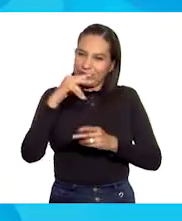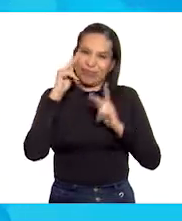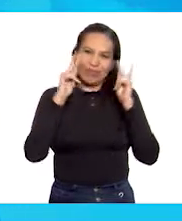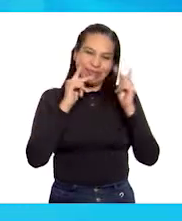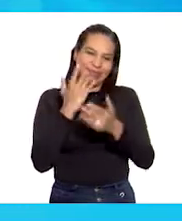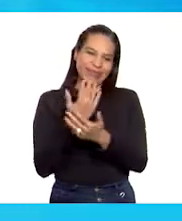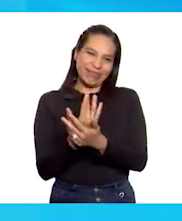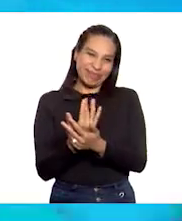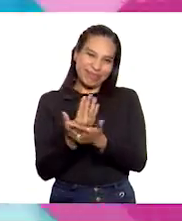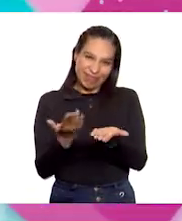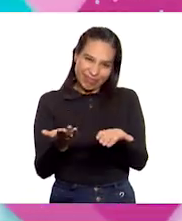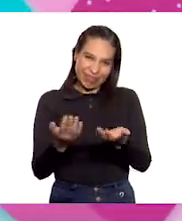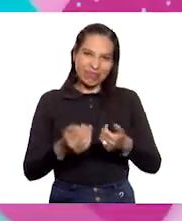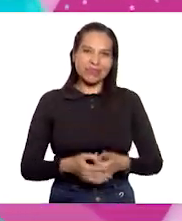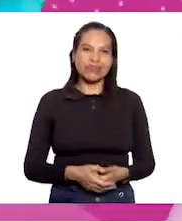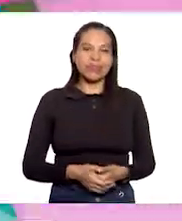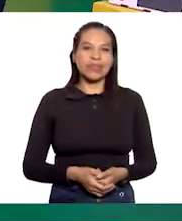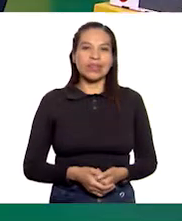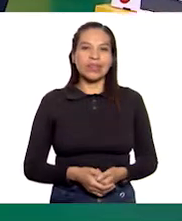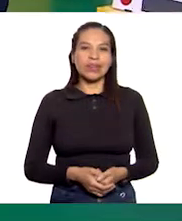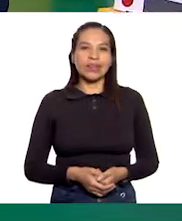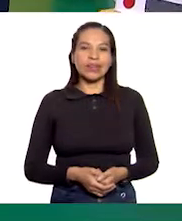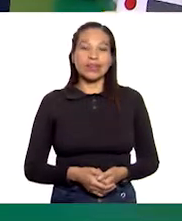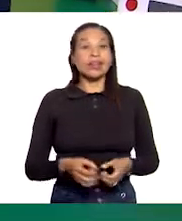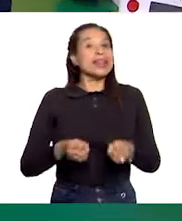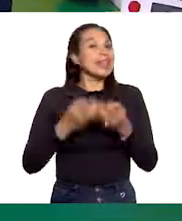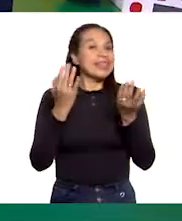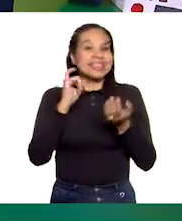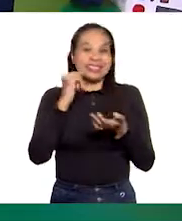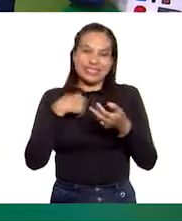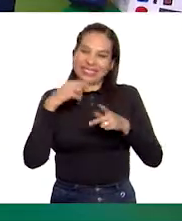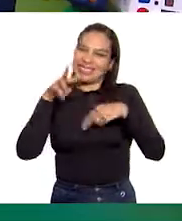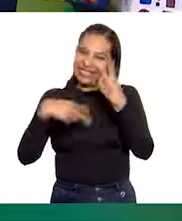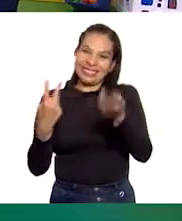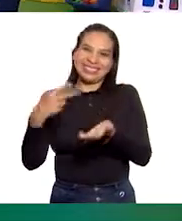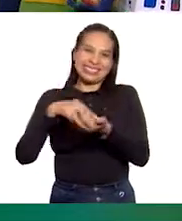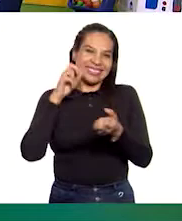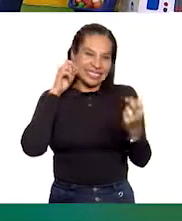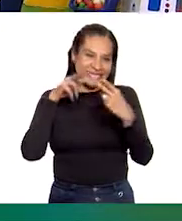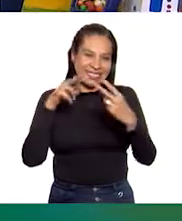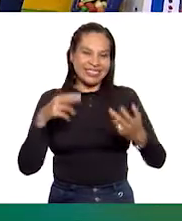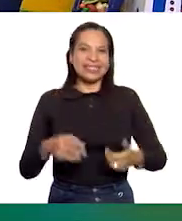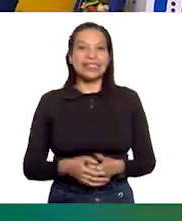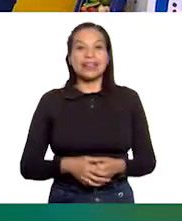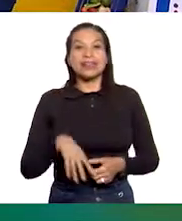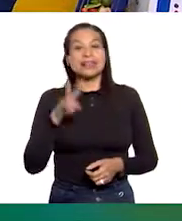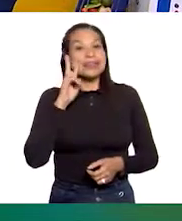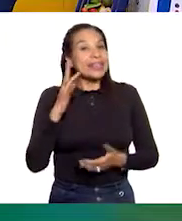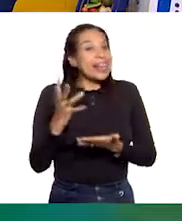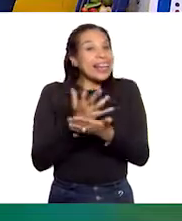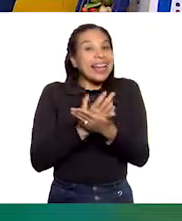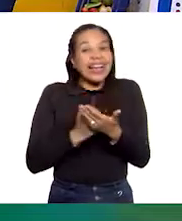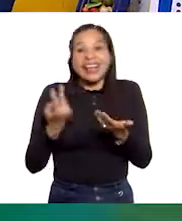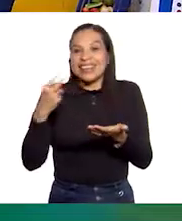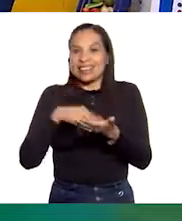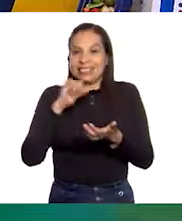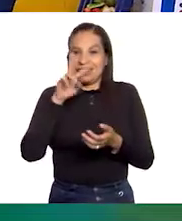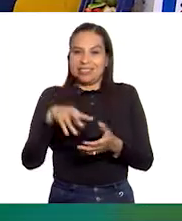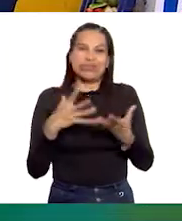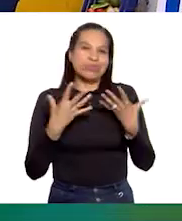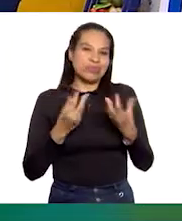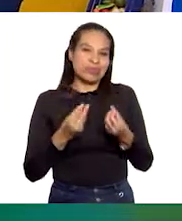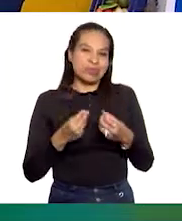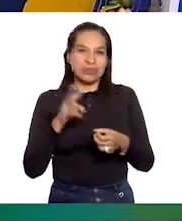¡Les esperamos! ¡Claro que sí! ¡Ay! ¡Yo voy a ir! ¡Nos vemos! ¡Qué ganas dan, ¿verdad? Sí,